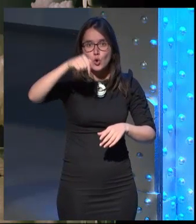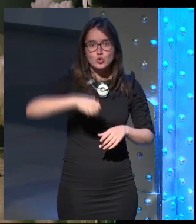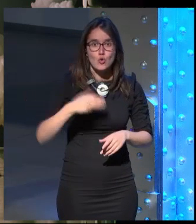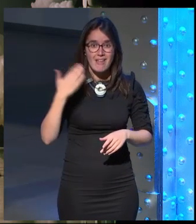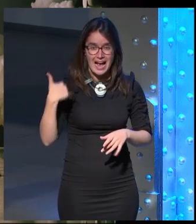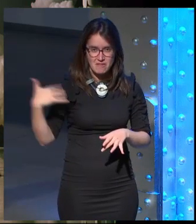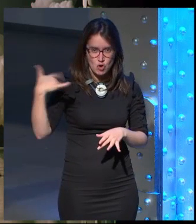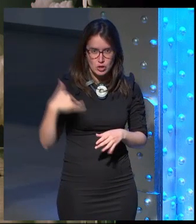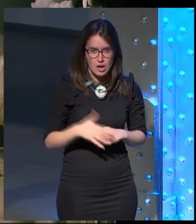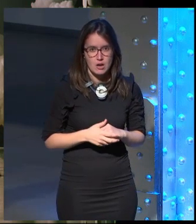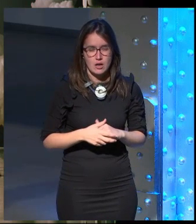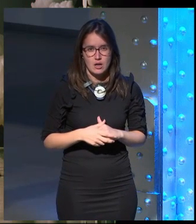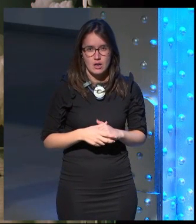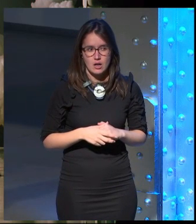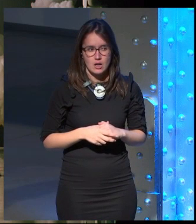ejemplo.